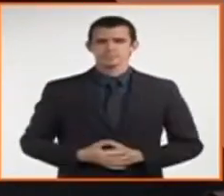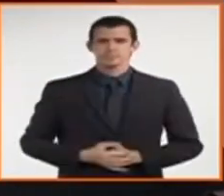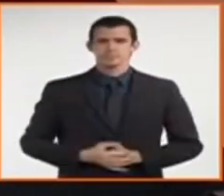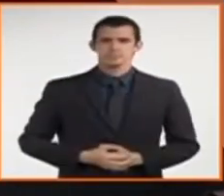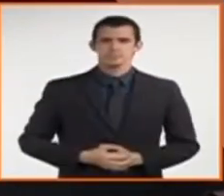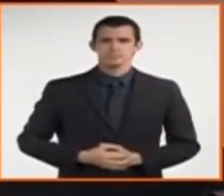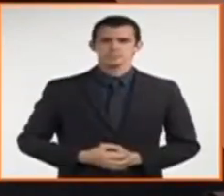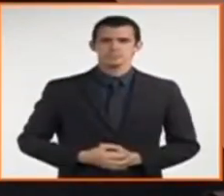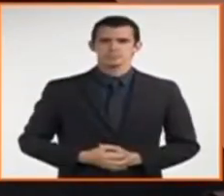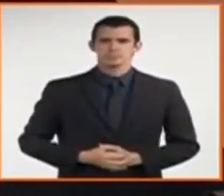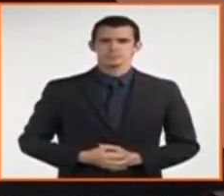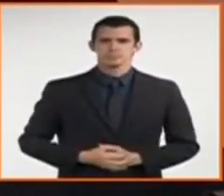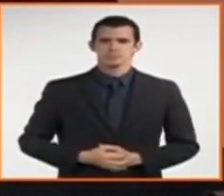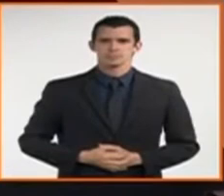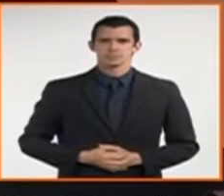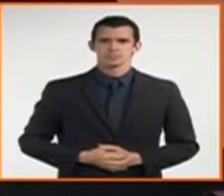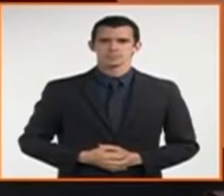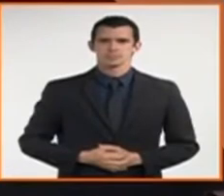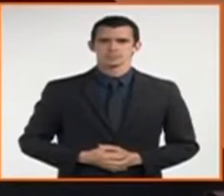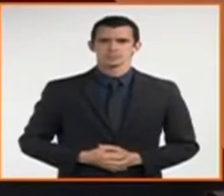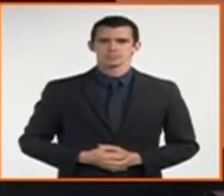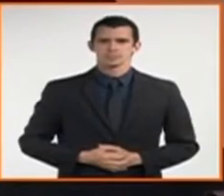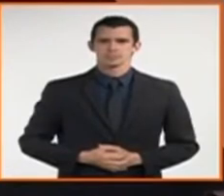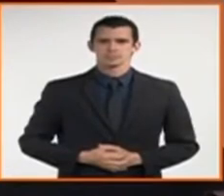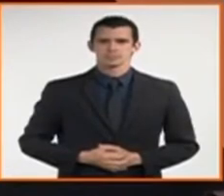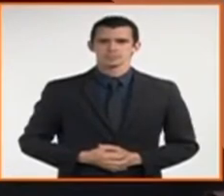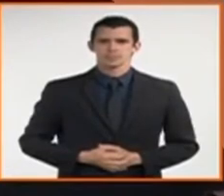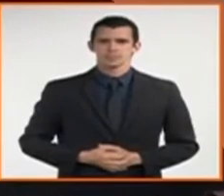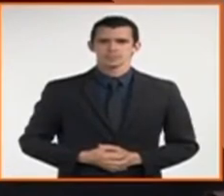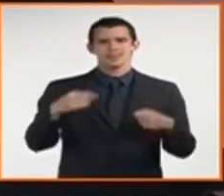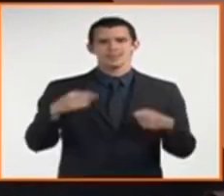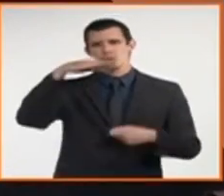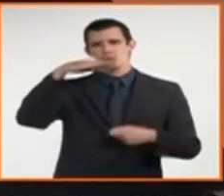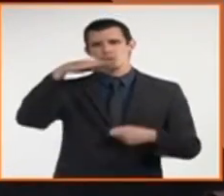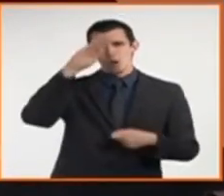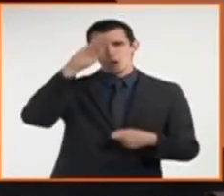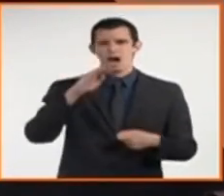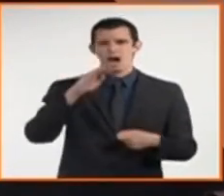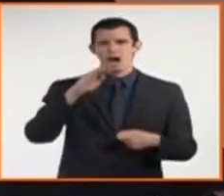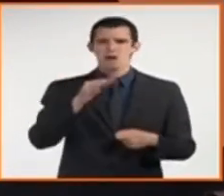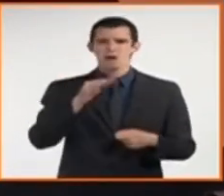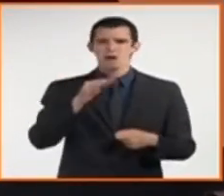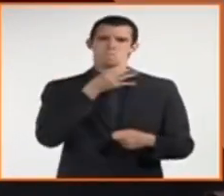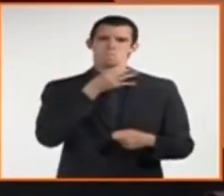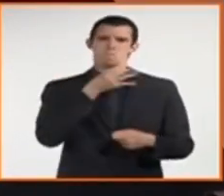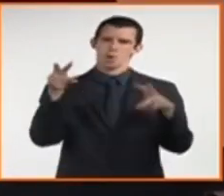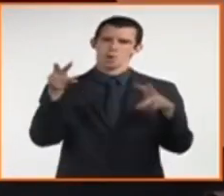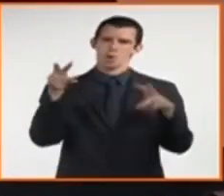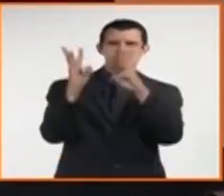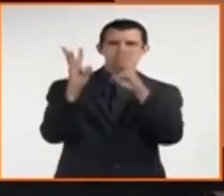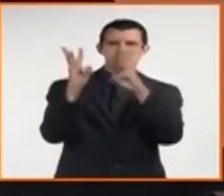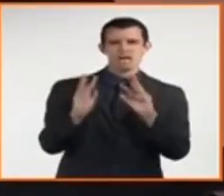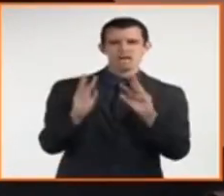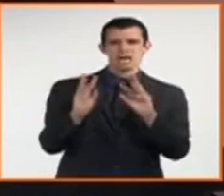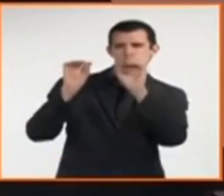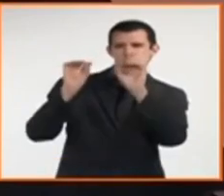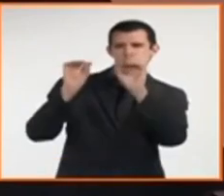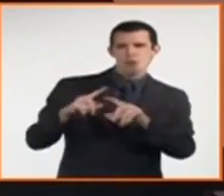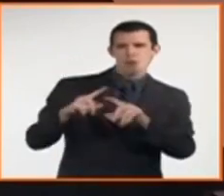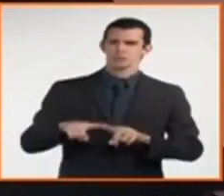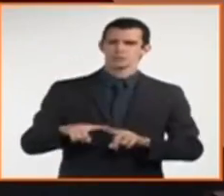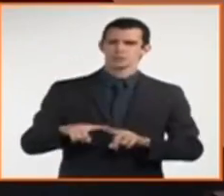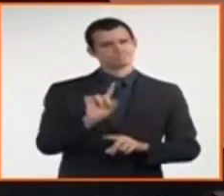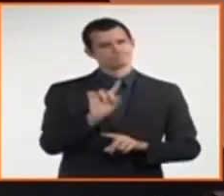en el ámbito este de las redes sociales descolonizados yo creo que la actitud es colonizada que la definió muy bien